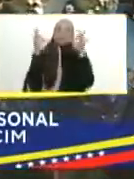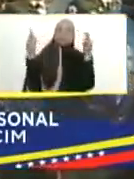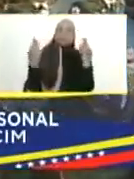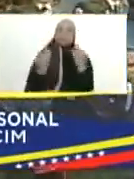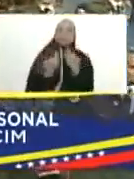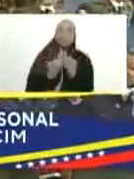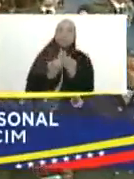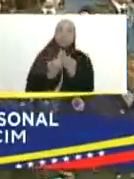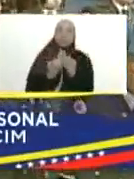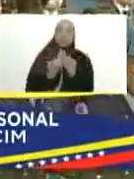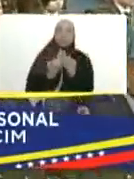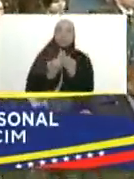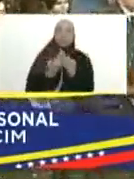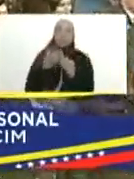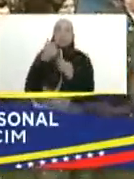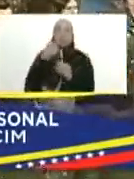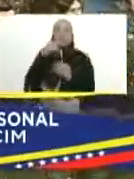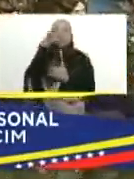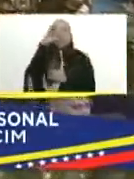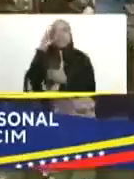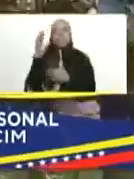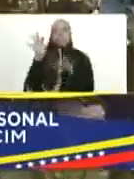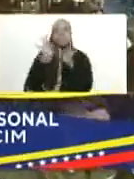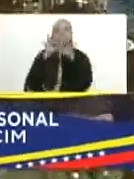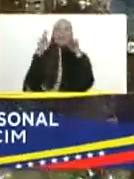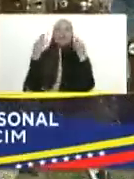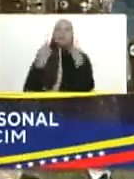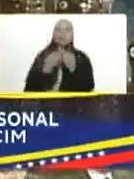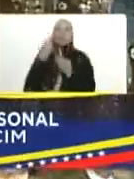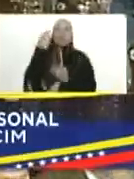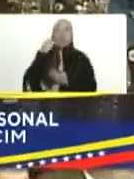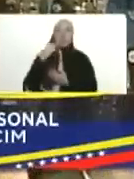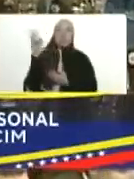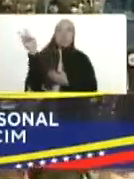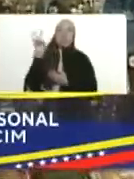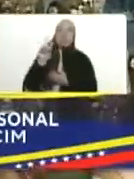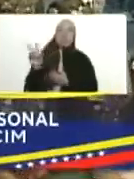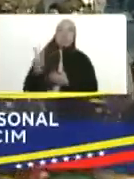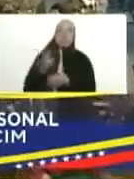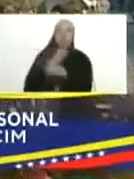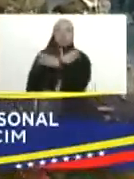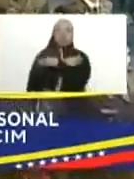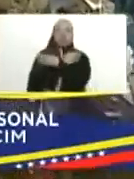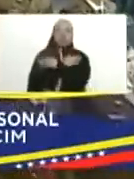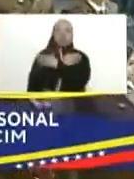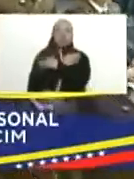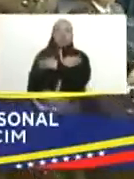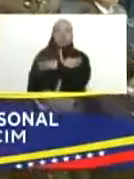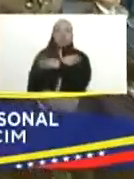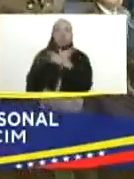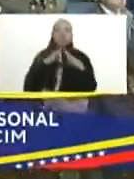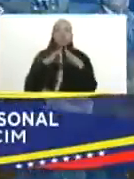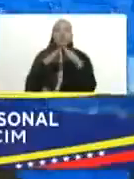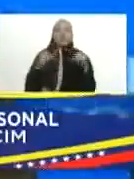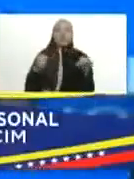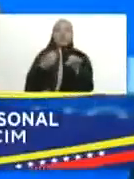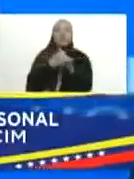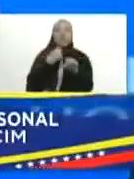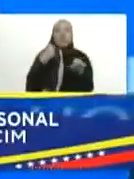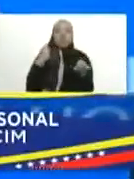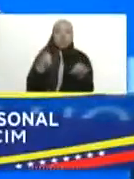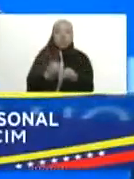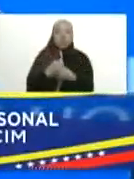la gran familia militar de la República Bolivariana de Venezuela. Los felicito de antemano a todas y a todas quienes